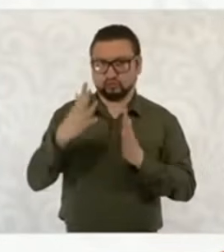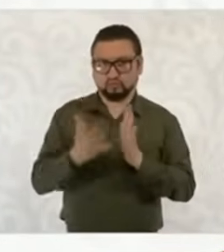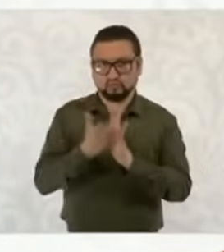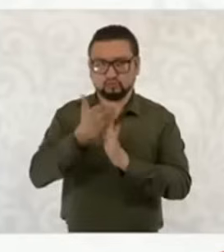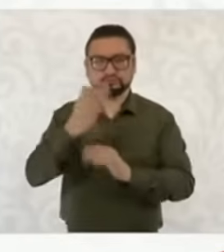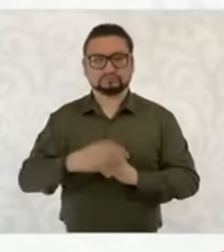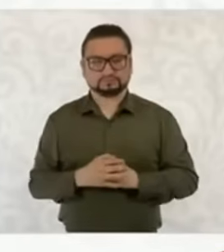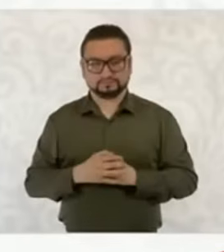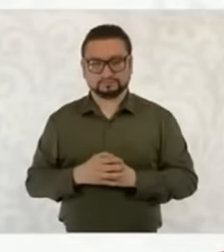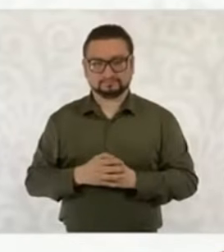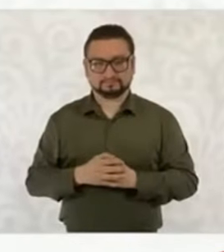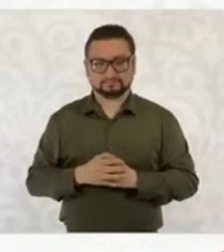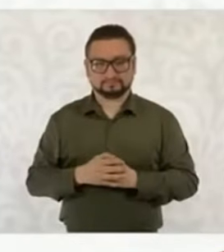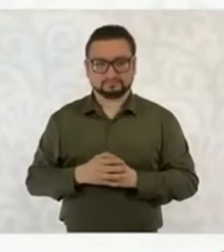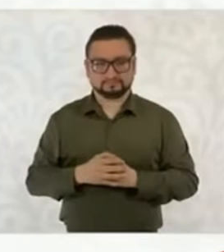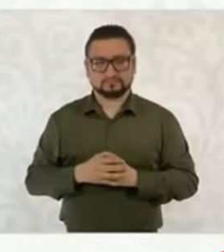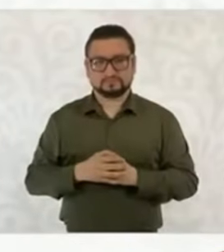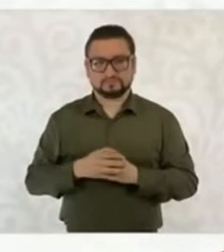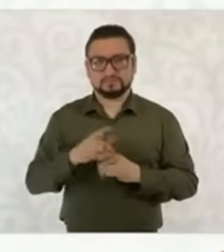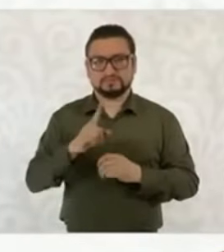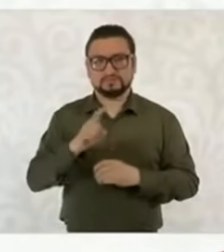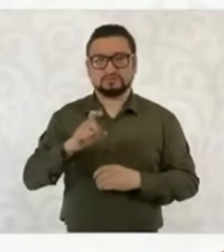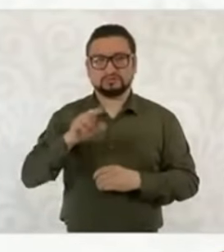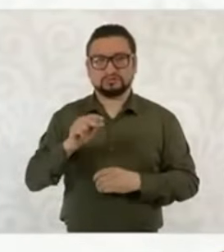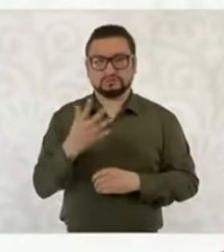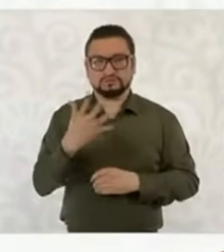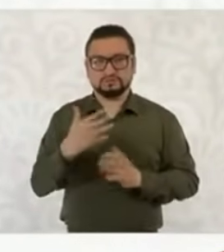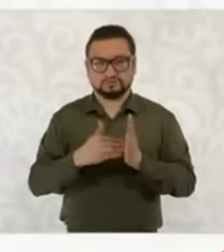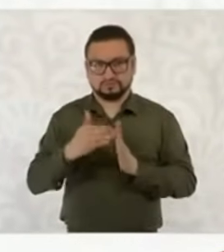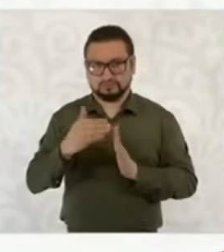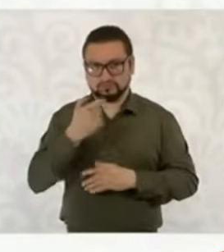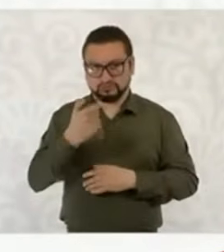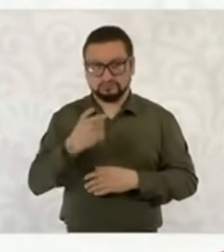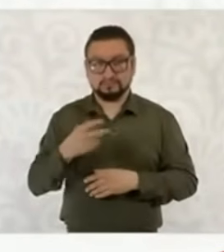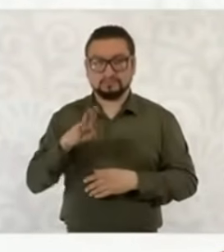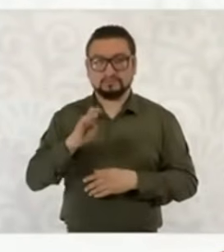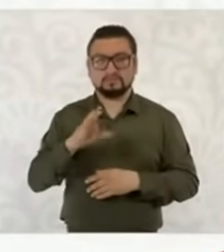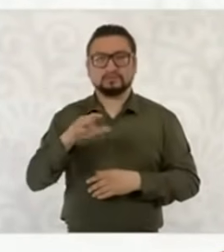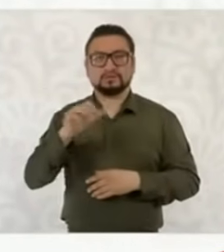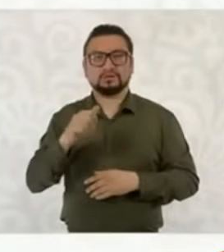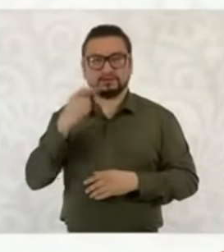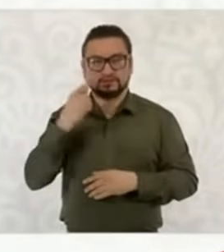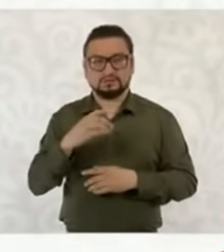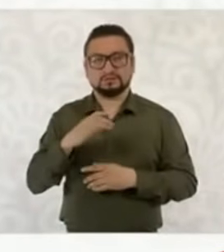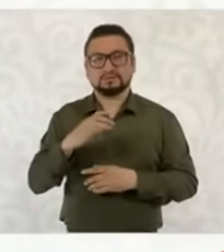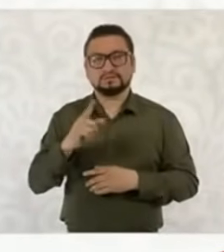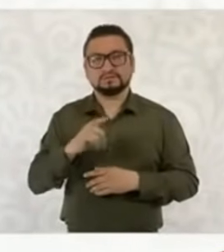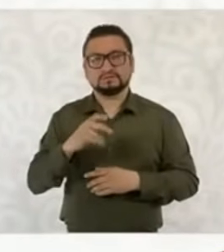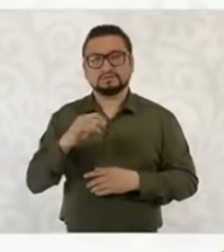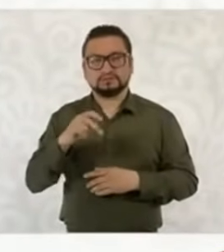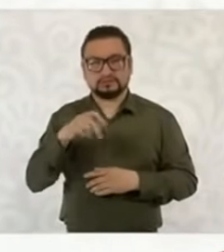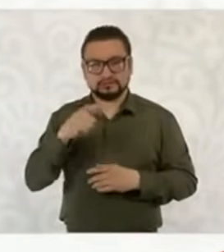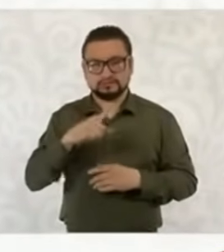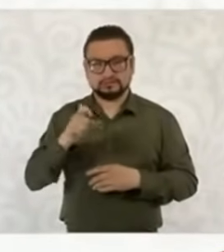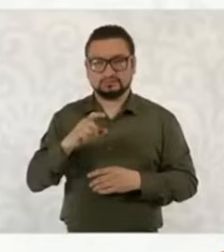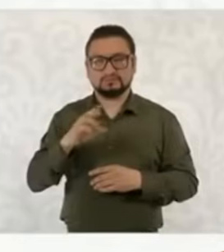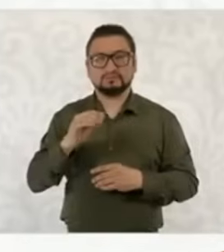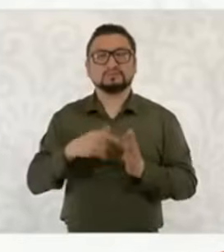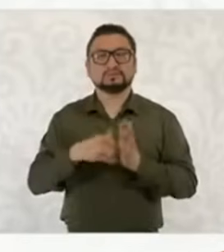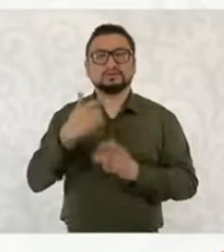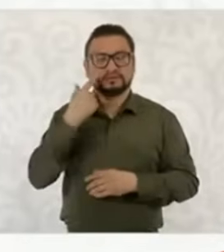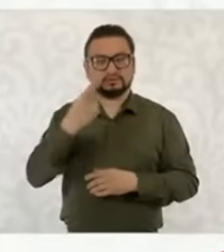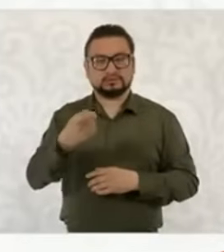futuro, se le dedicarán 185,000 millones de pesos, la beca Cetina 129,000, y tenemos